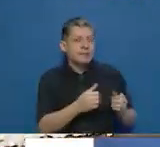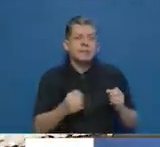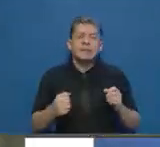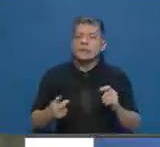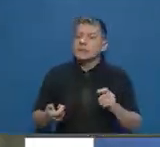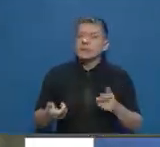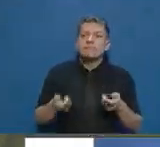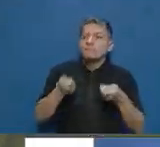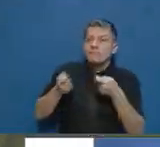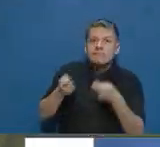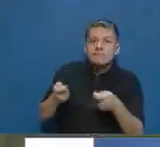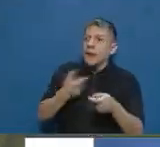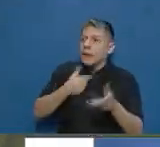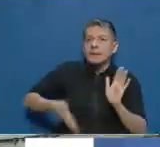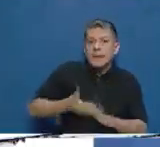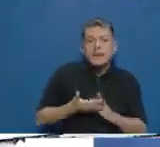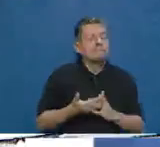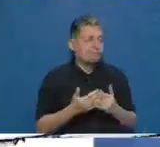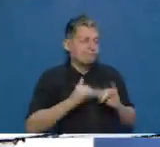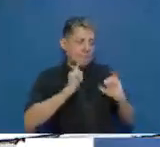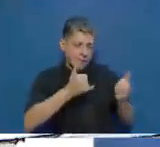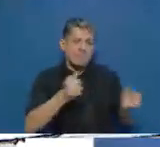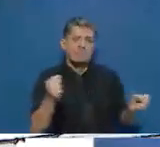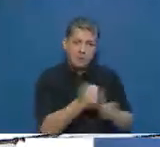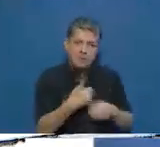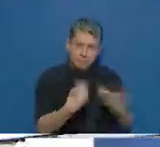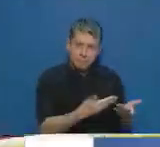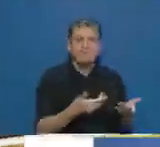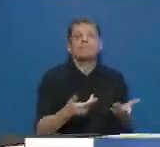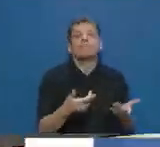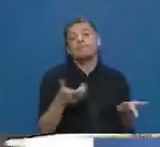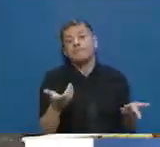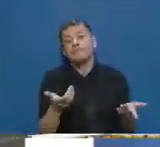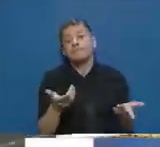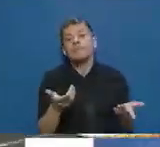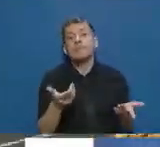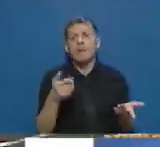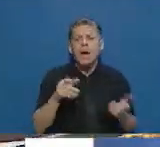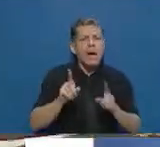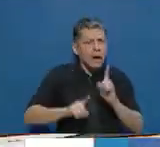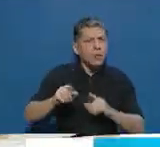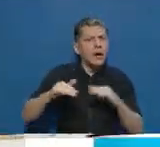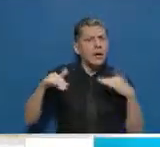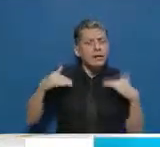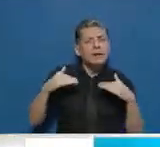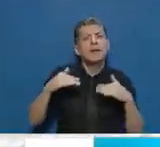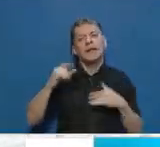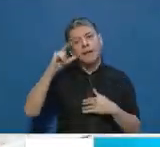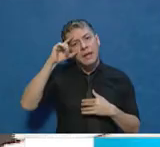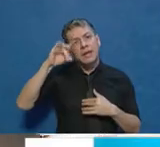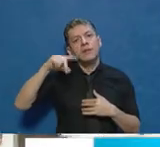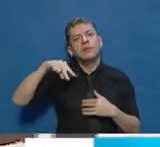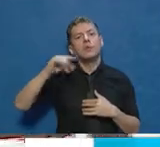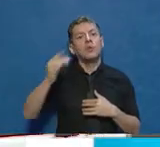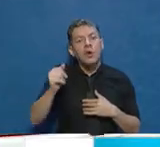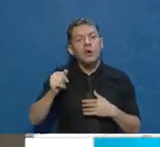actividades. Me parece que hay actividades como por ejemplo el enduro, hoy he escuchado también el parapente, el golf, el